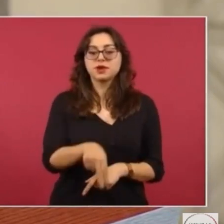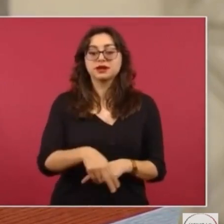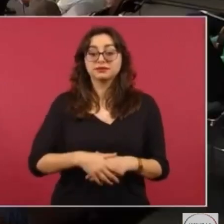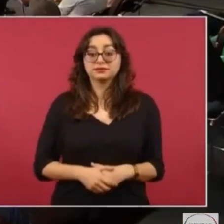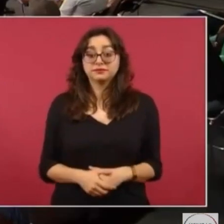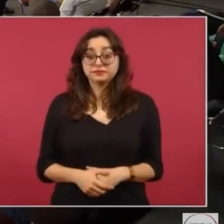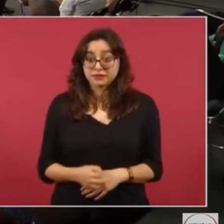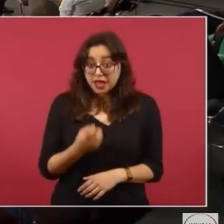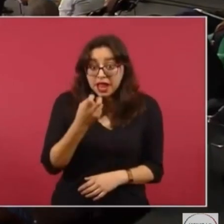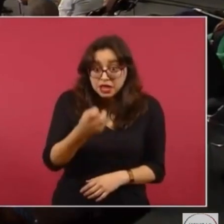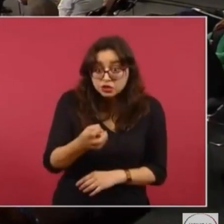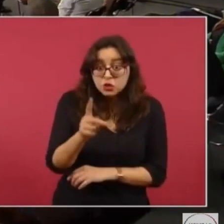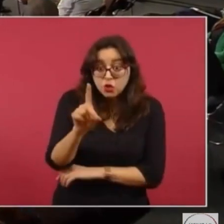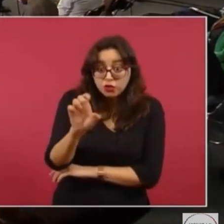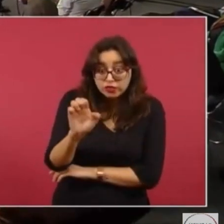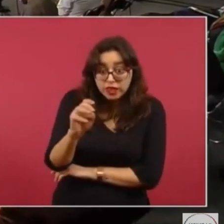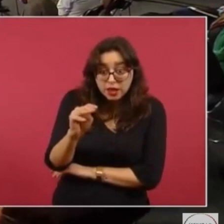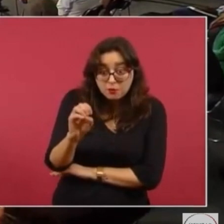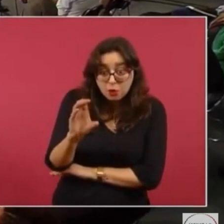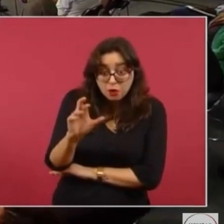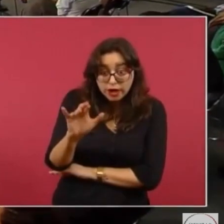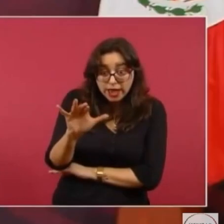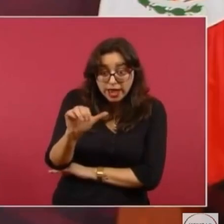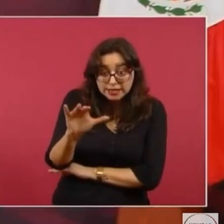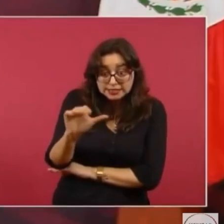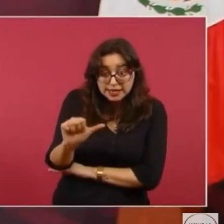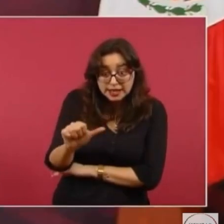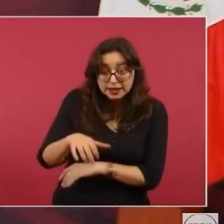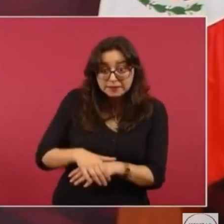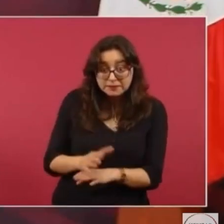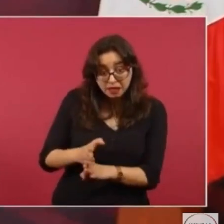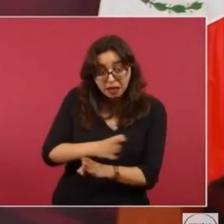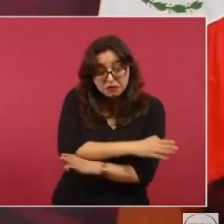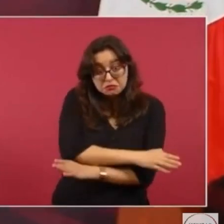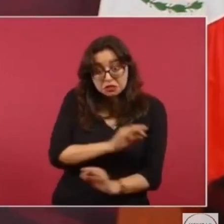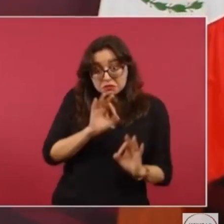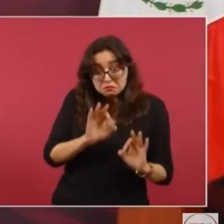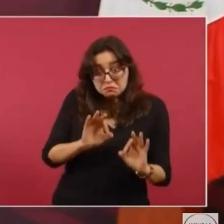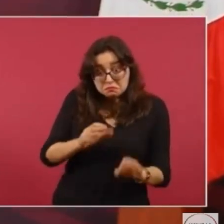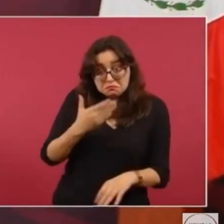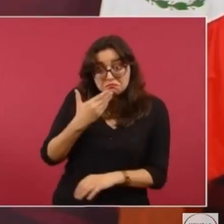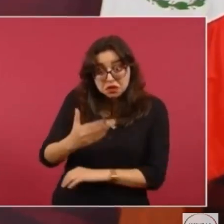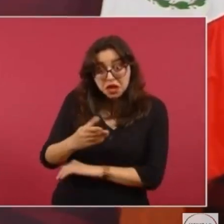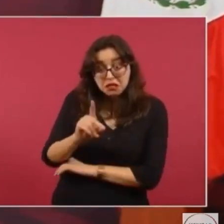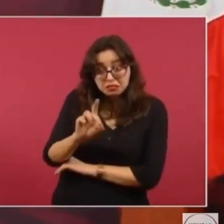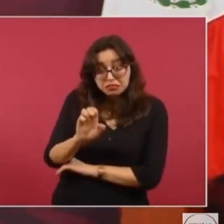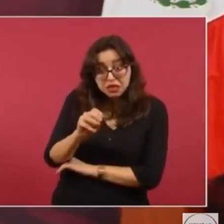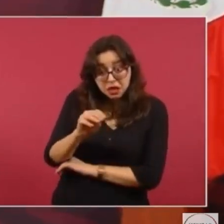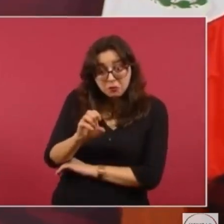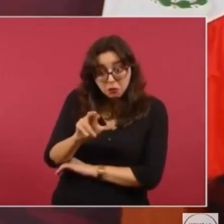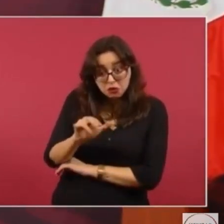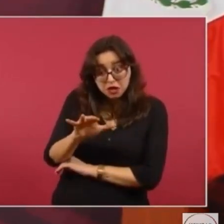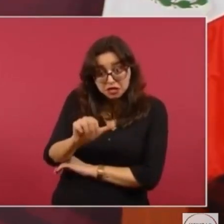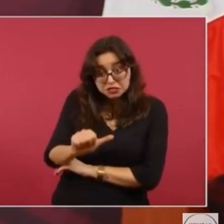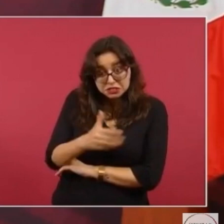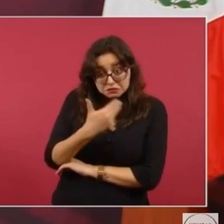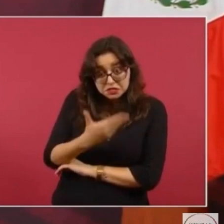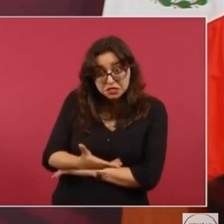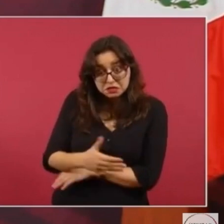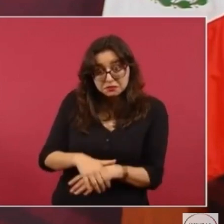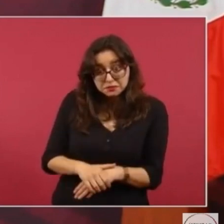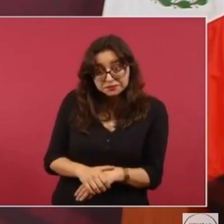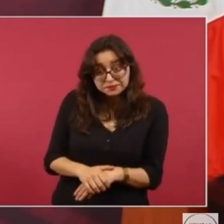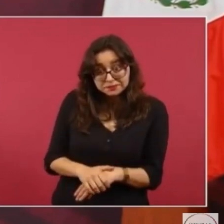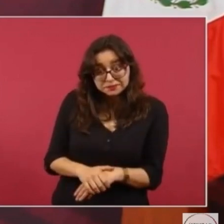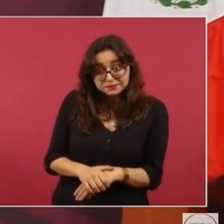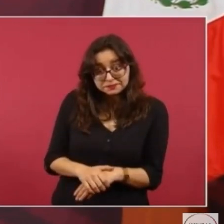Pero esa era la democracia que había. Entonces, a ver lo del Instituto de